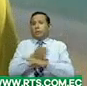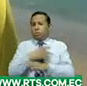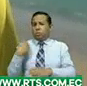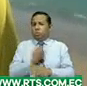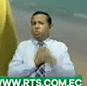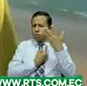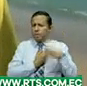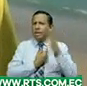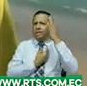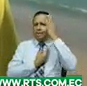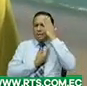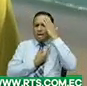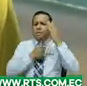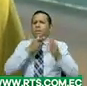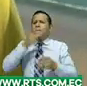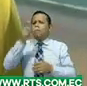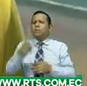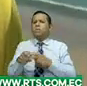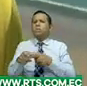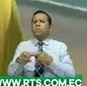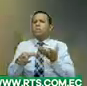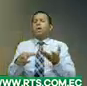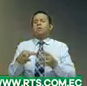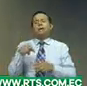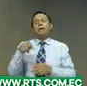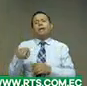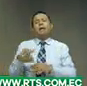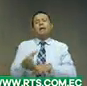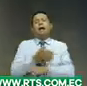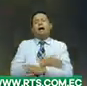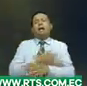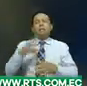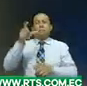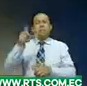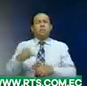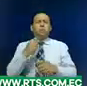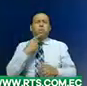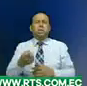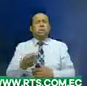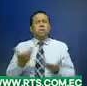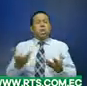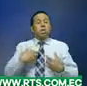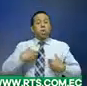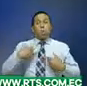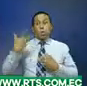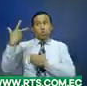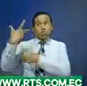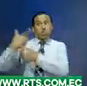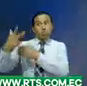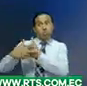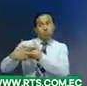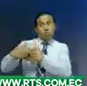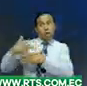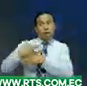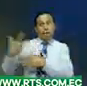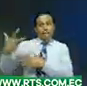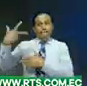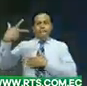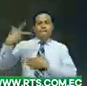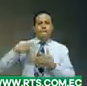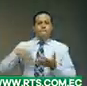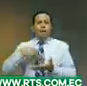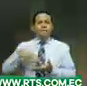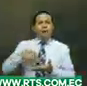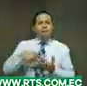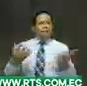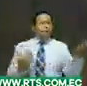originó este un mal nombrado influencer. Esto no duró más allá de 15 minutos. Donde luego de esto se realizó un